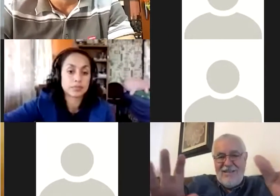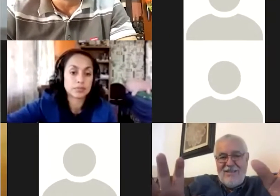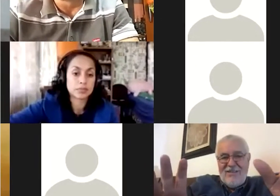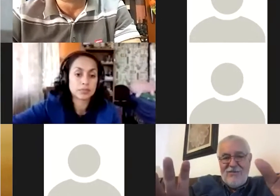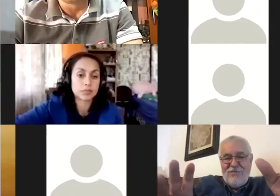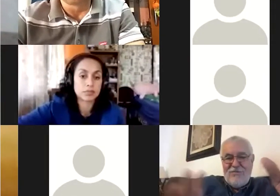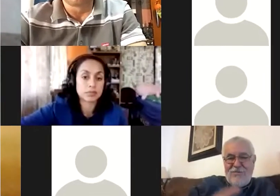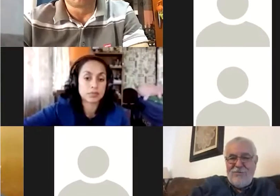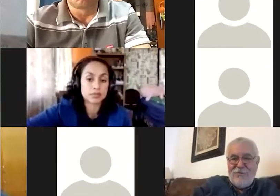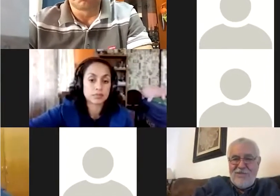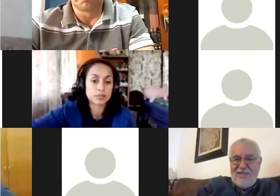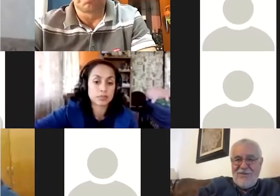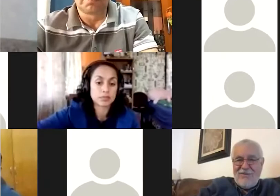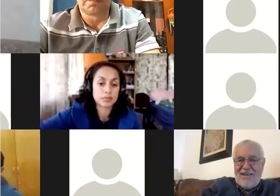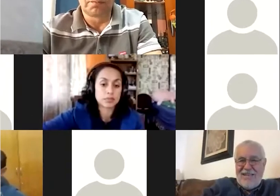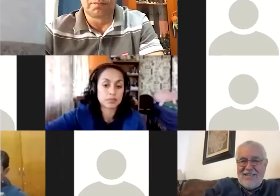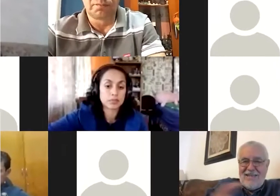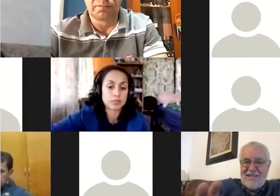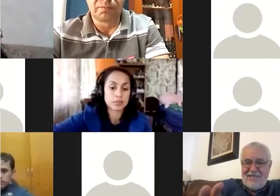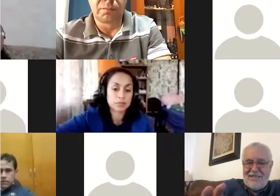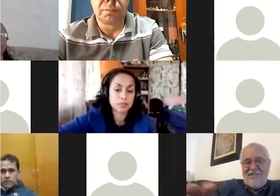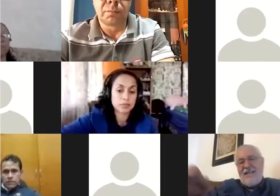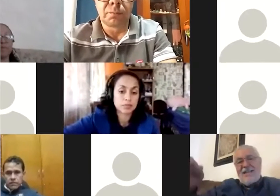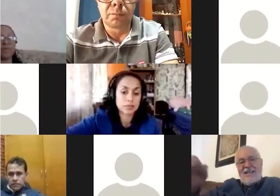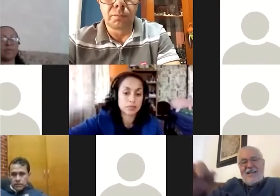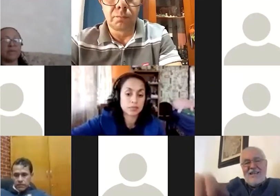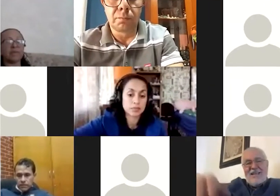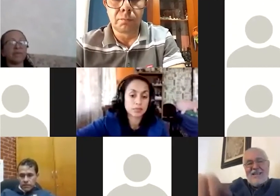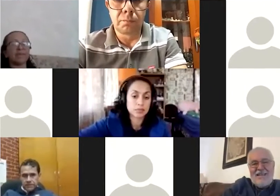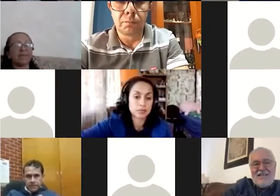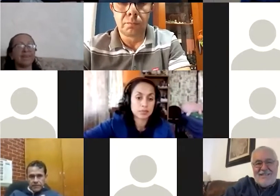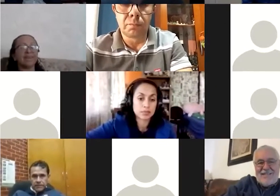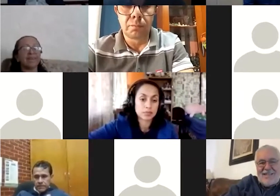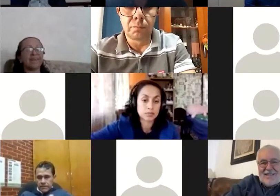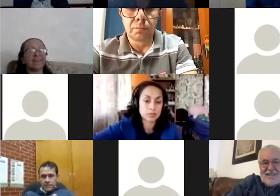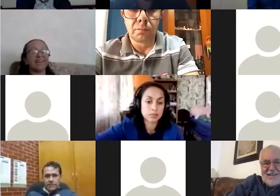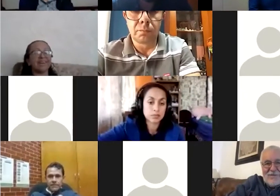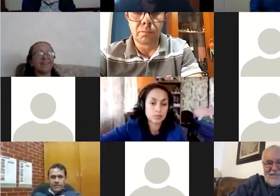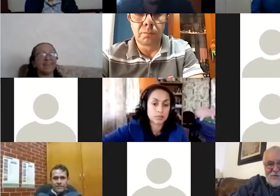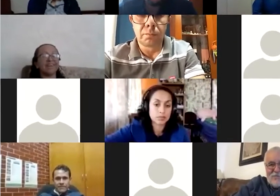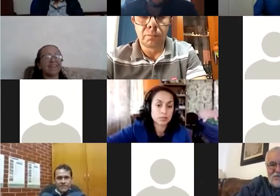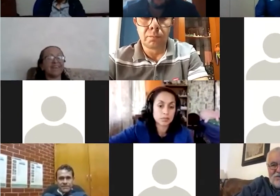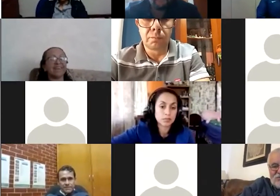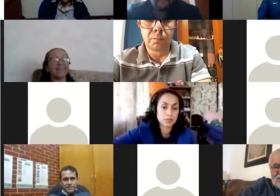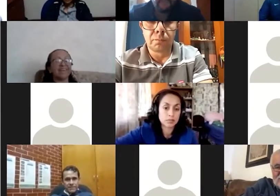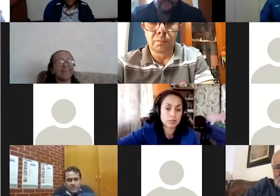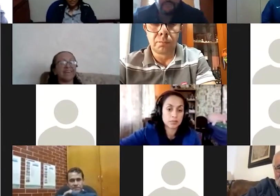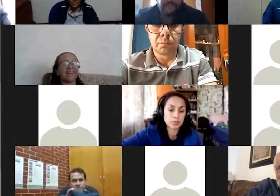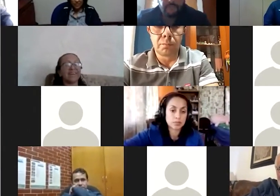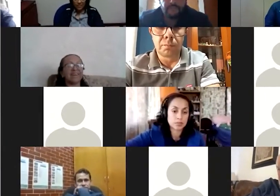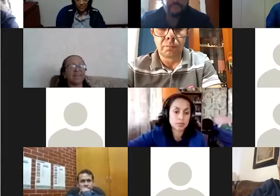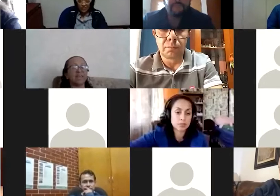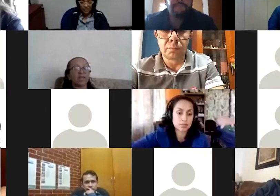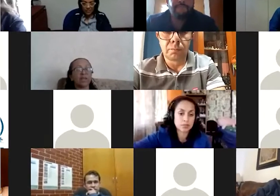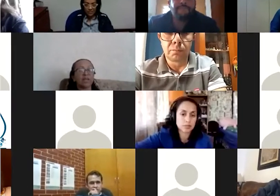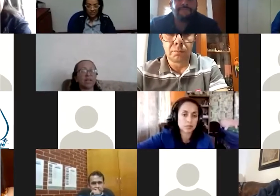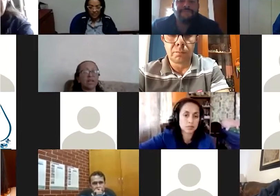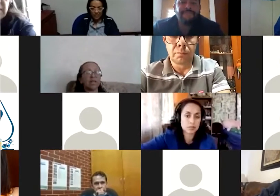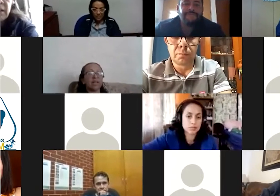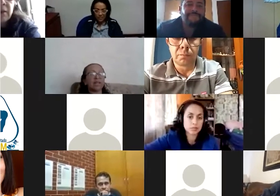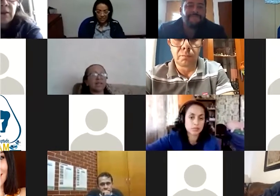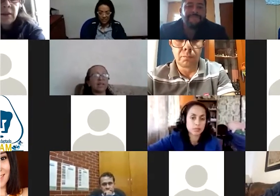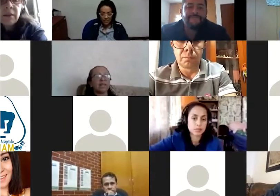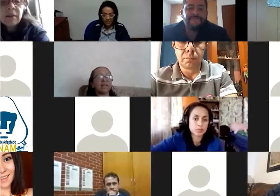yo no soy de cinco estrellas él es de seis y este y a veces soy medio aburrido pero bueno miren en